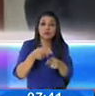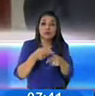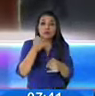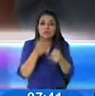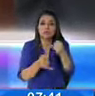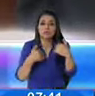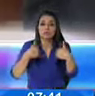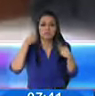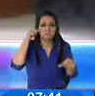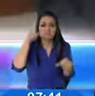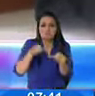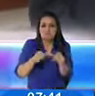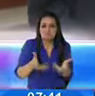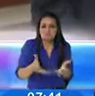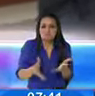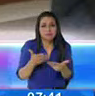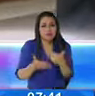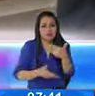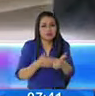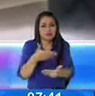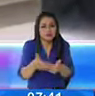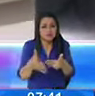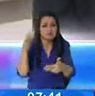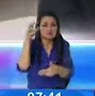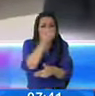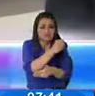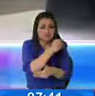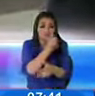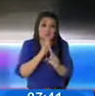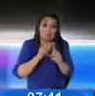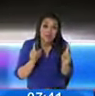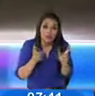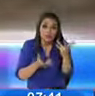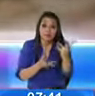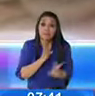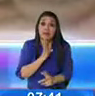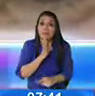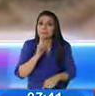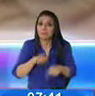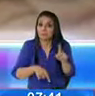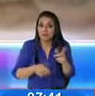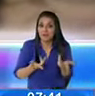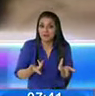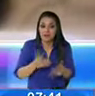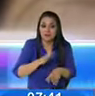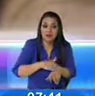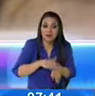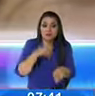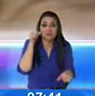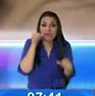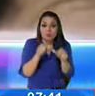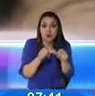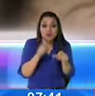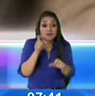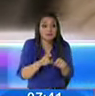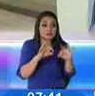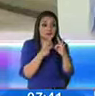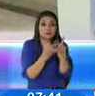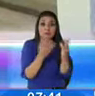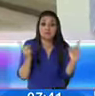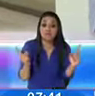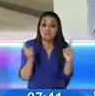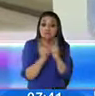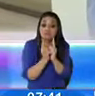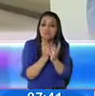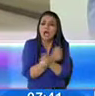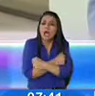apellido. Tal vez el tiempo implacable los escondió y le quitó el habla. Quizás solo necesita el abrazo de su familia para que